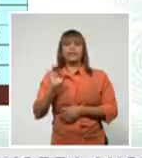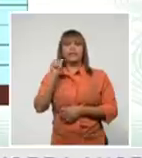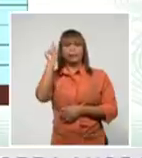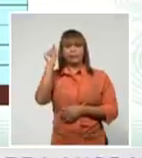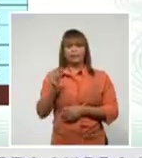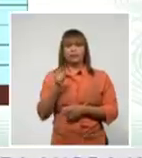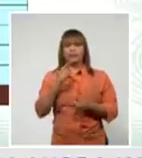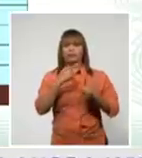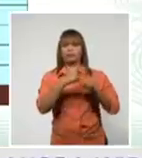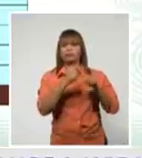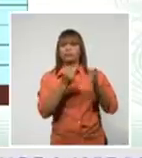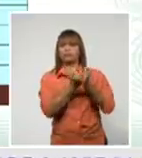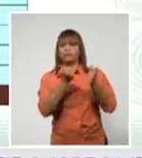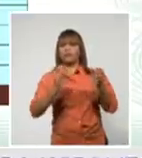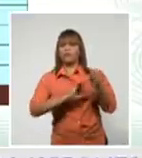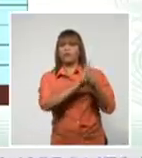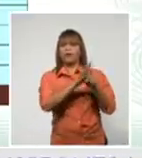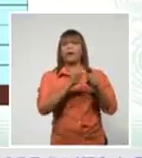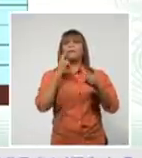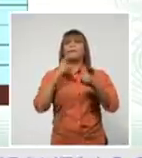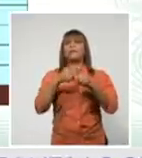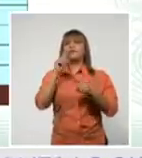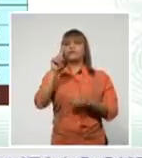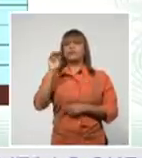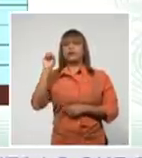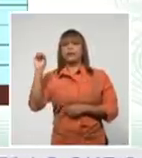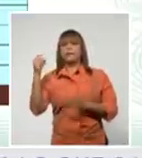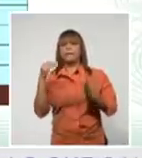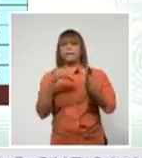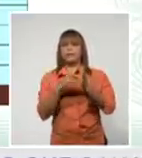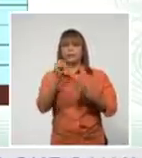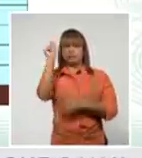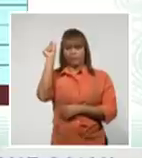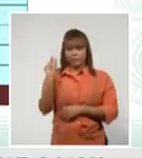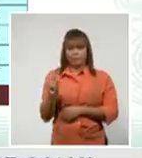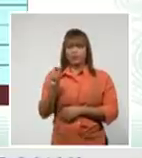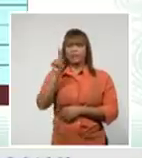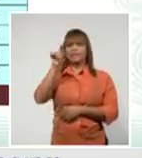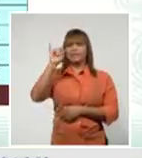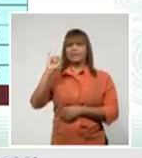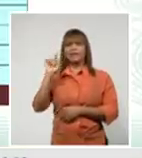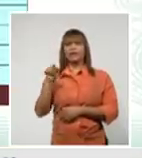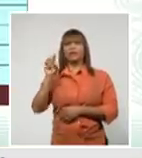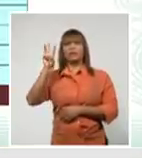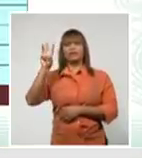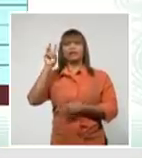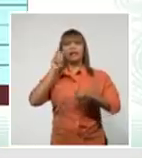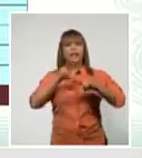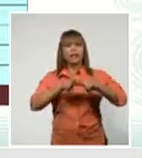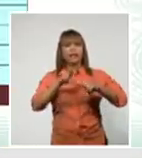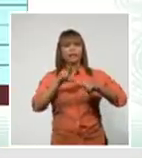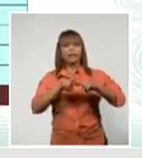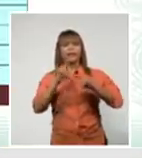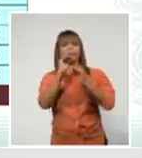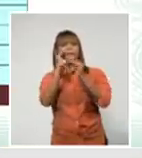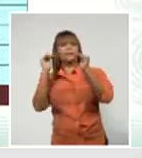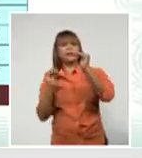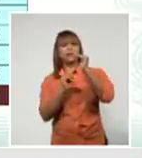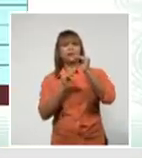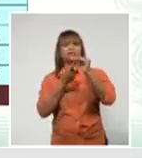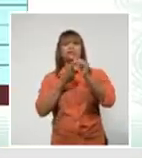por 100.000 habitantes. Eso es 16,3 en La Habana, inferior al día de